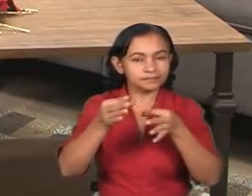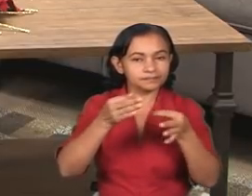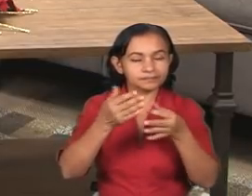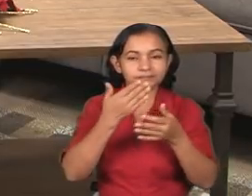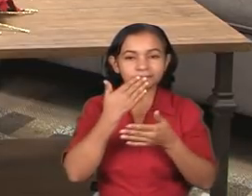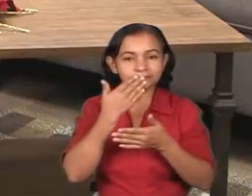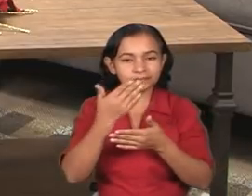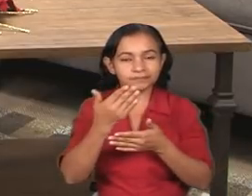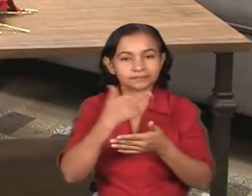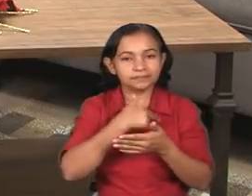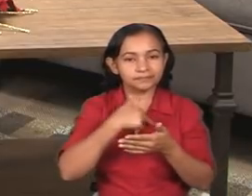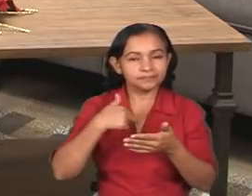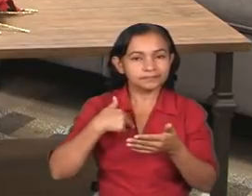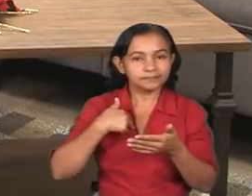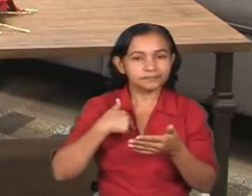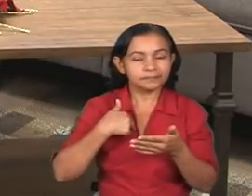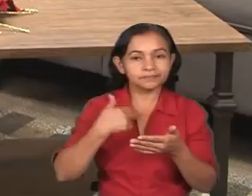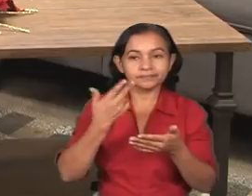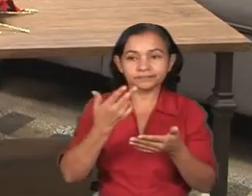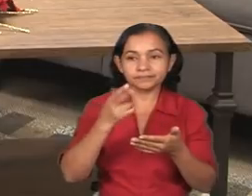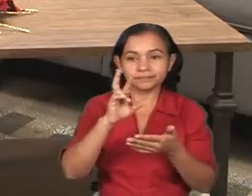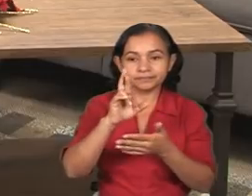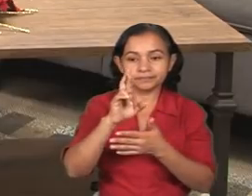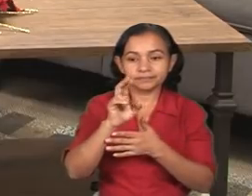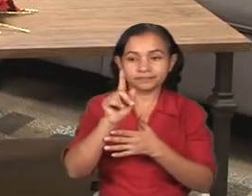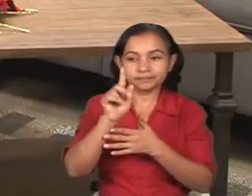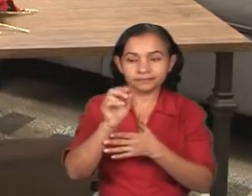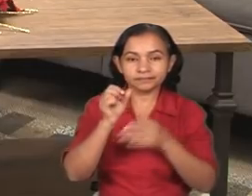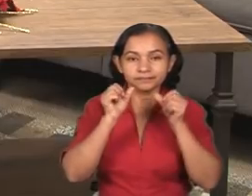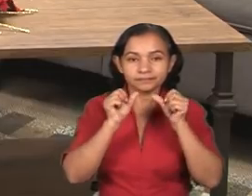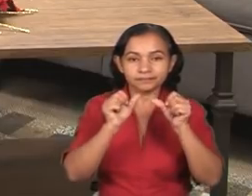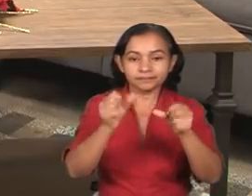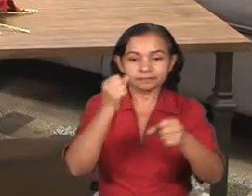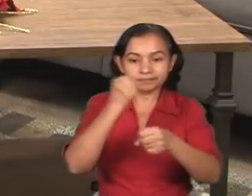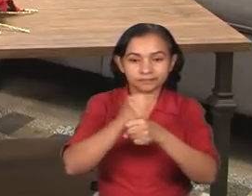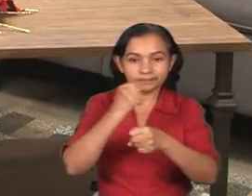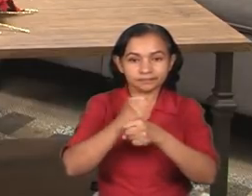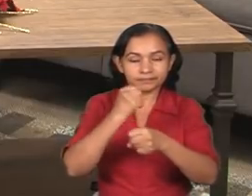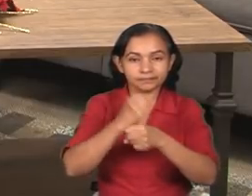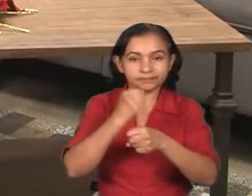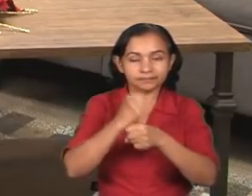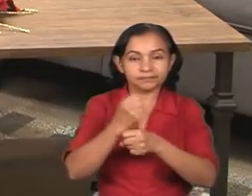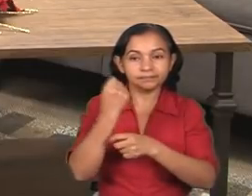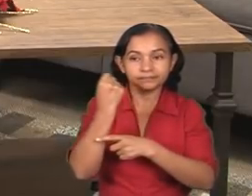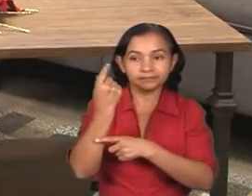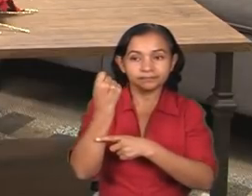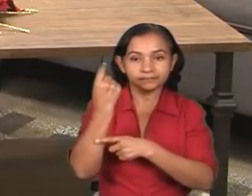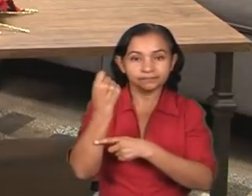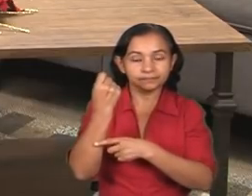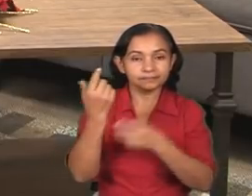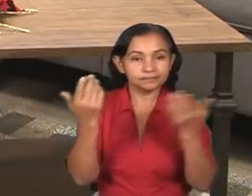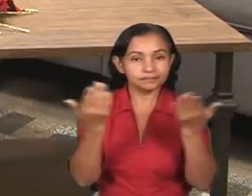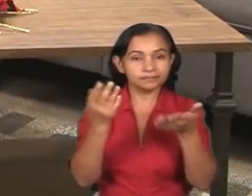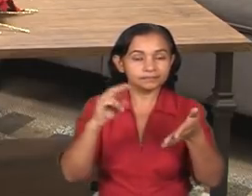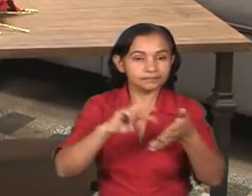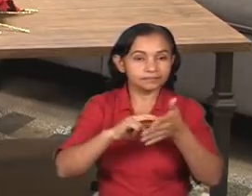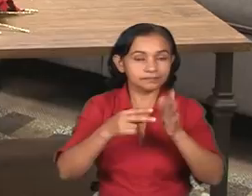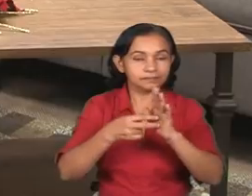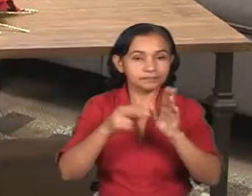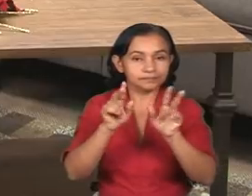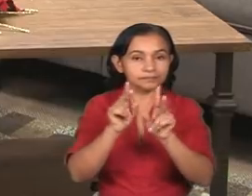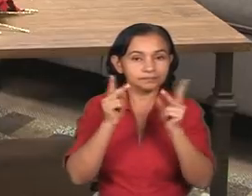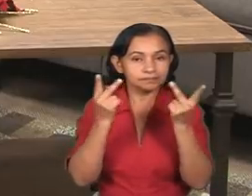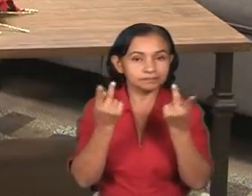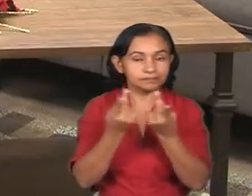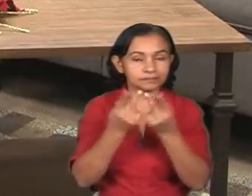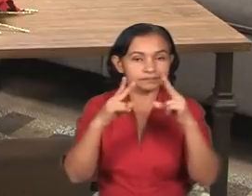bastante constructiva, que es la de un reto constante. Es decir, hemos trabajado bastante, pero todavía nos falta. ¿Qué significa para la población